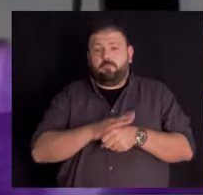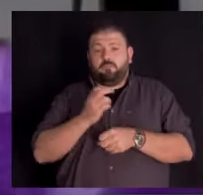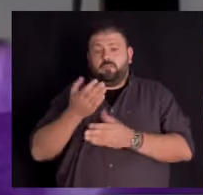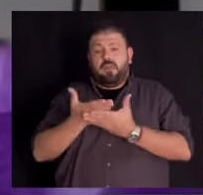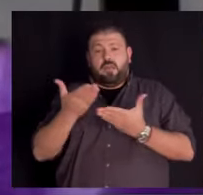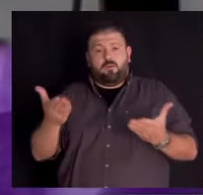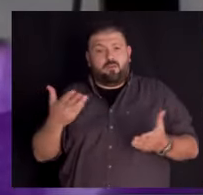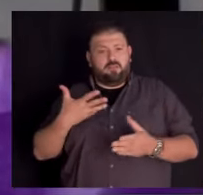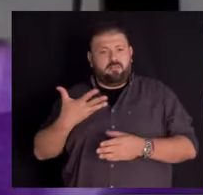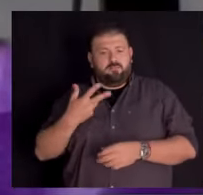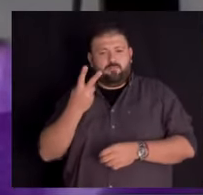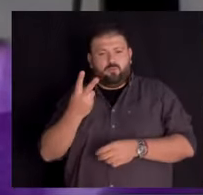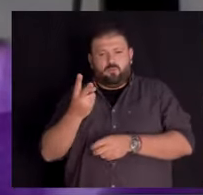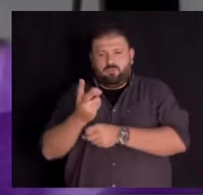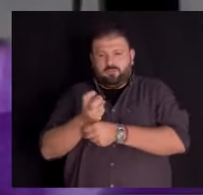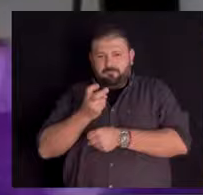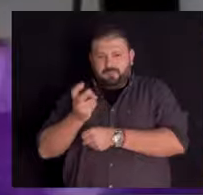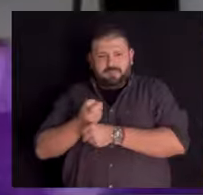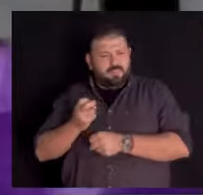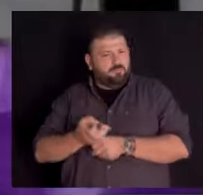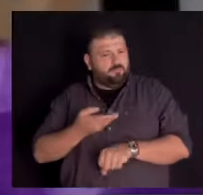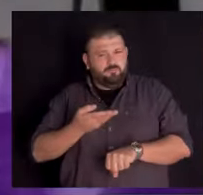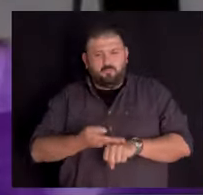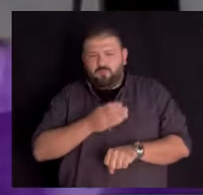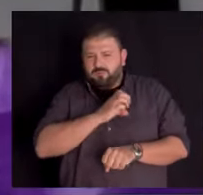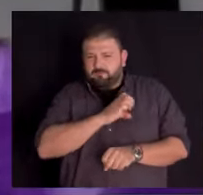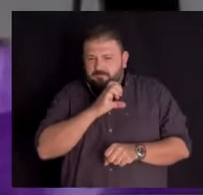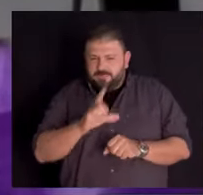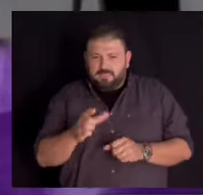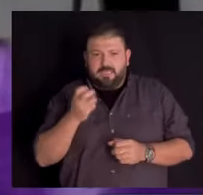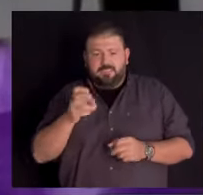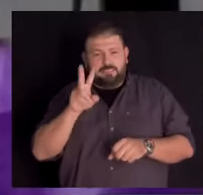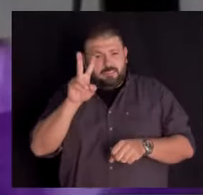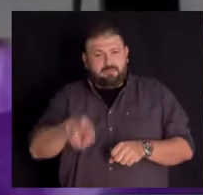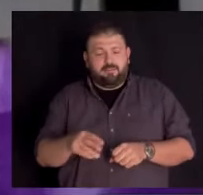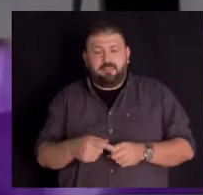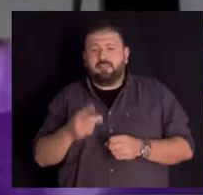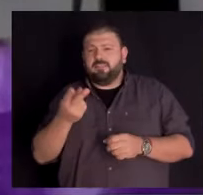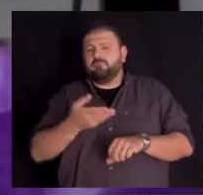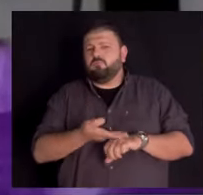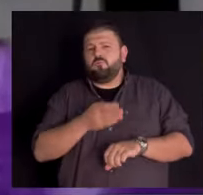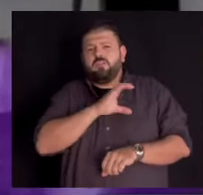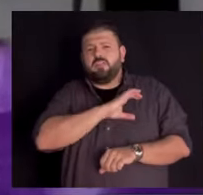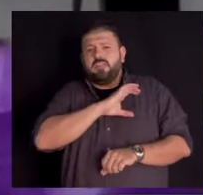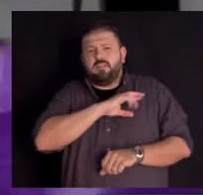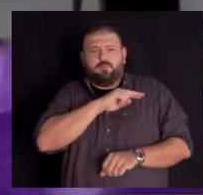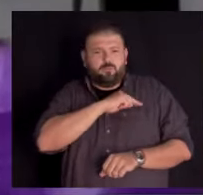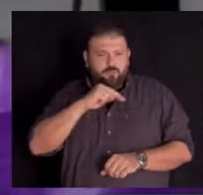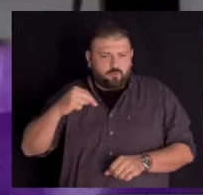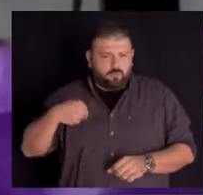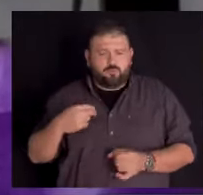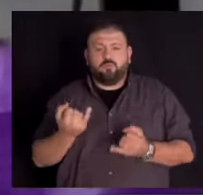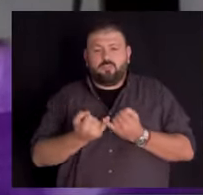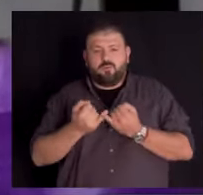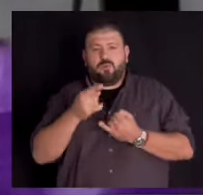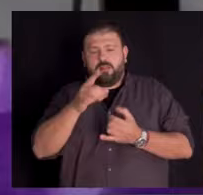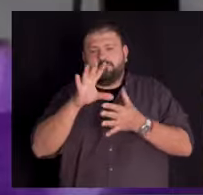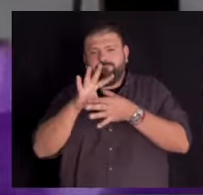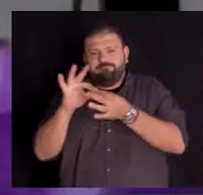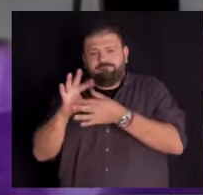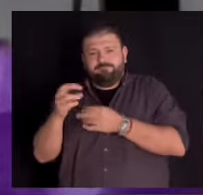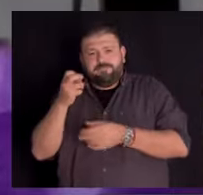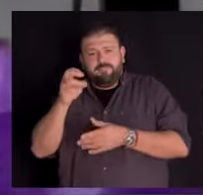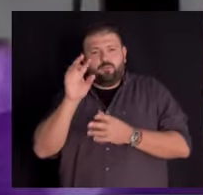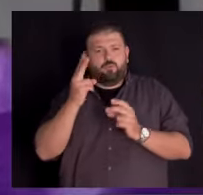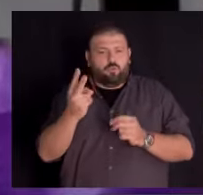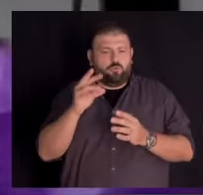que tenemos esta tarde con nosotros y además que obviamente son más que queridos para nosotros, poder definir cada uno de estos puntos.